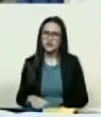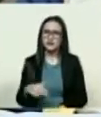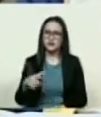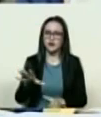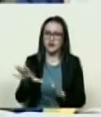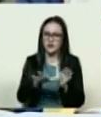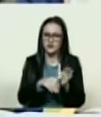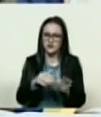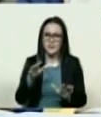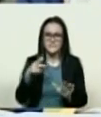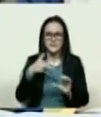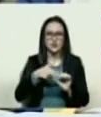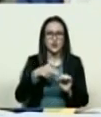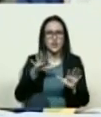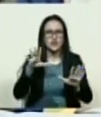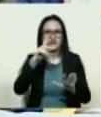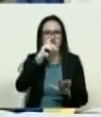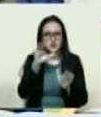durante 10 años.